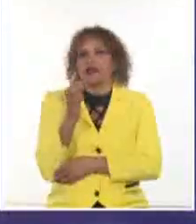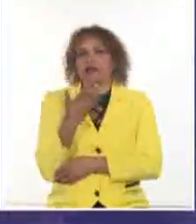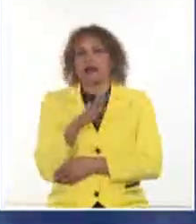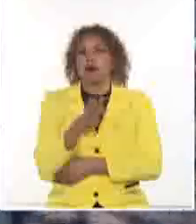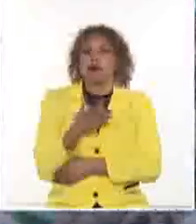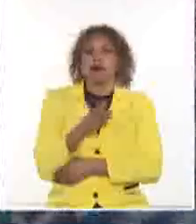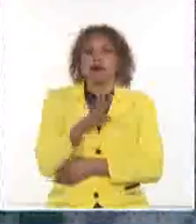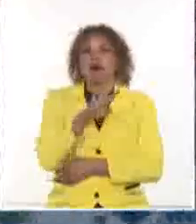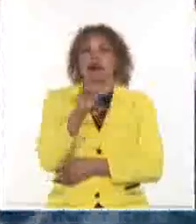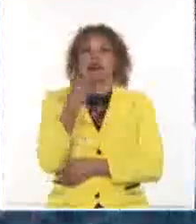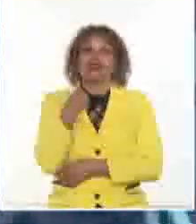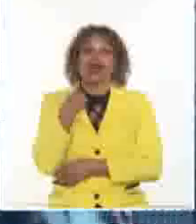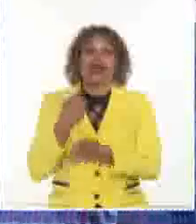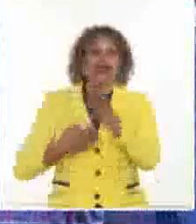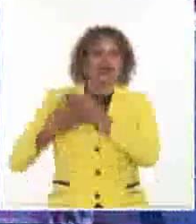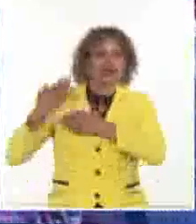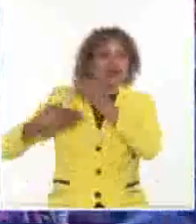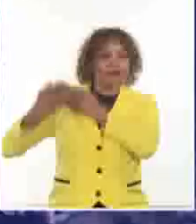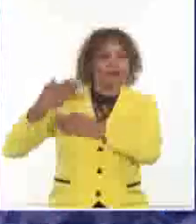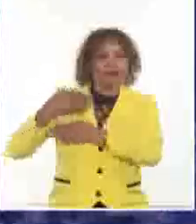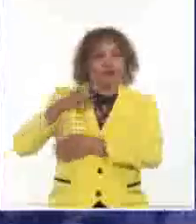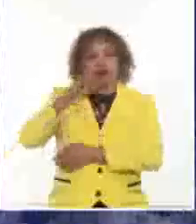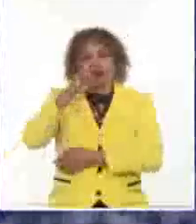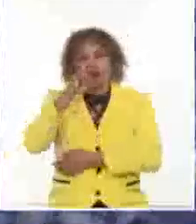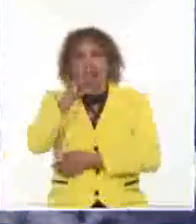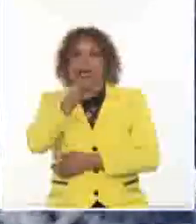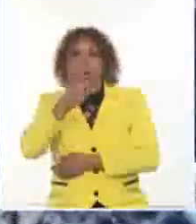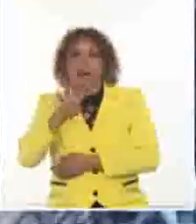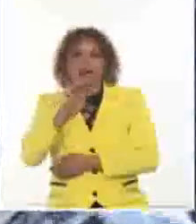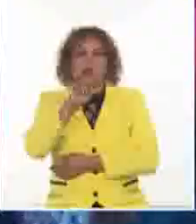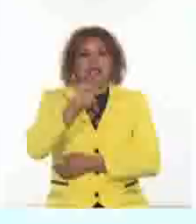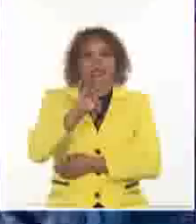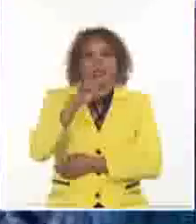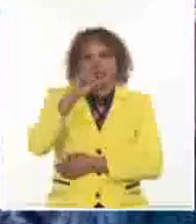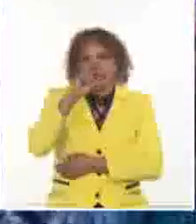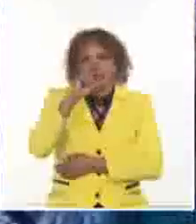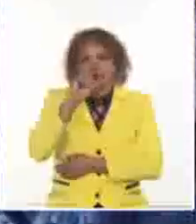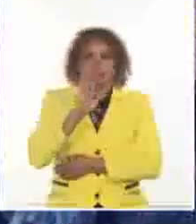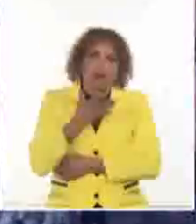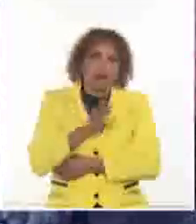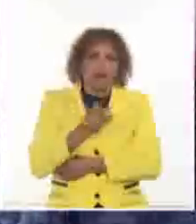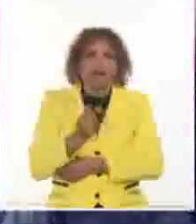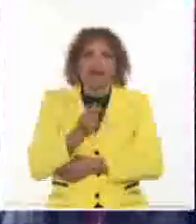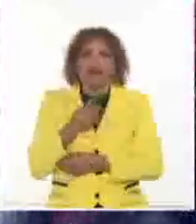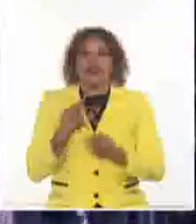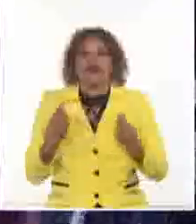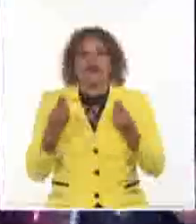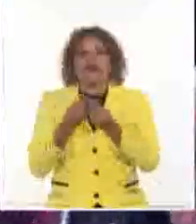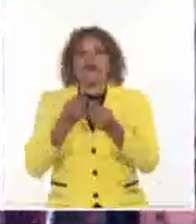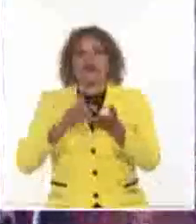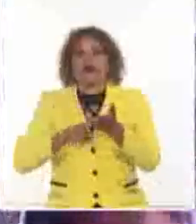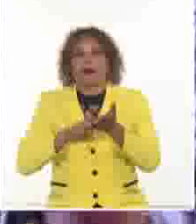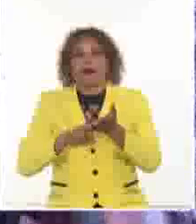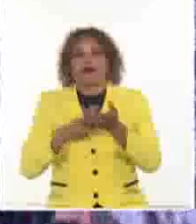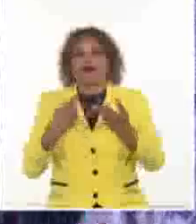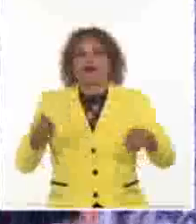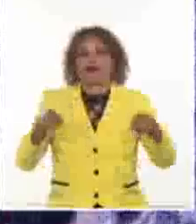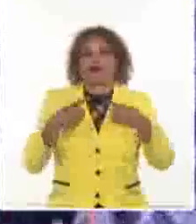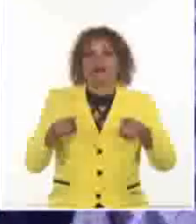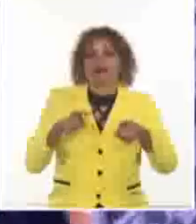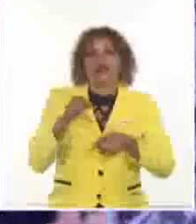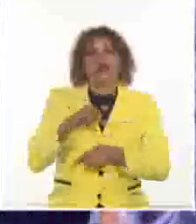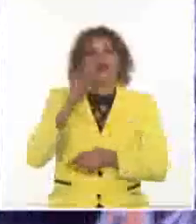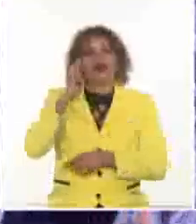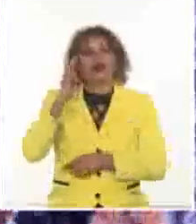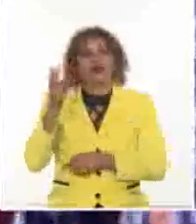de 40 años. Yo tendría 14, 15 años, tenía con la orquesta con mi padre. Y ahí recuerdo los bailables